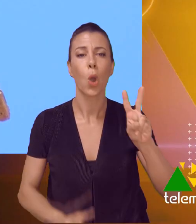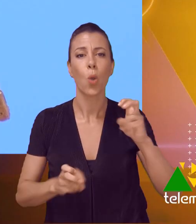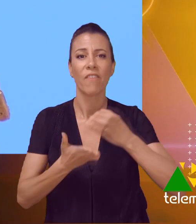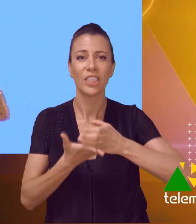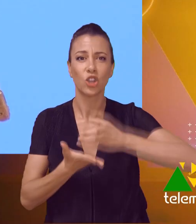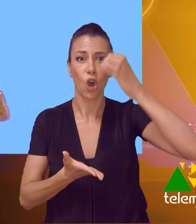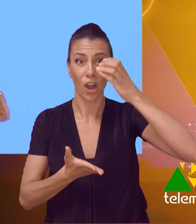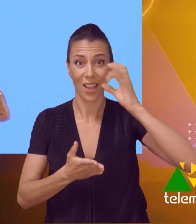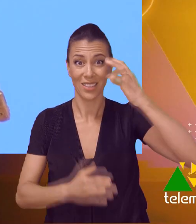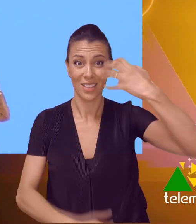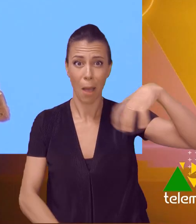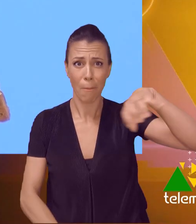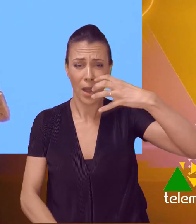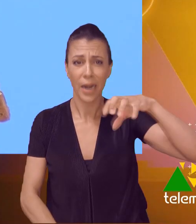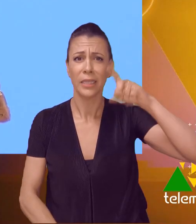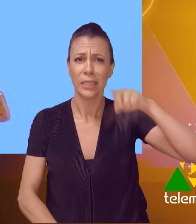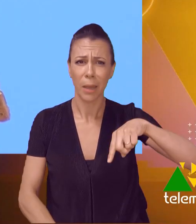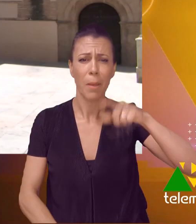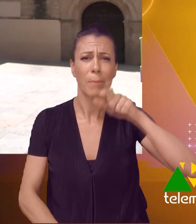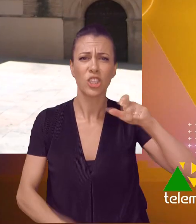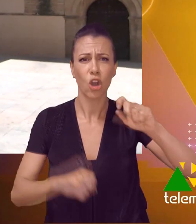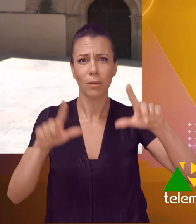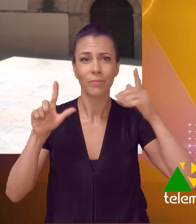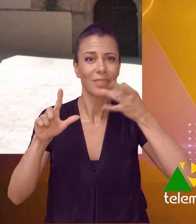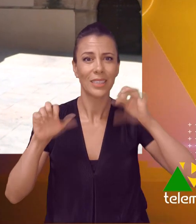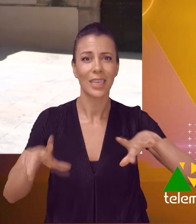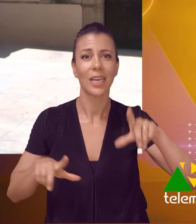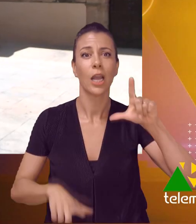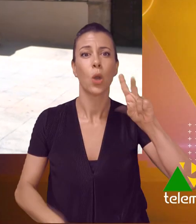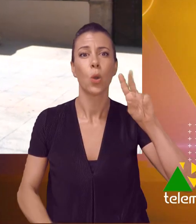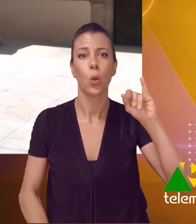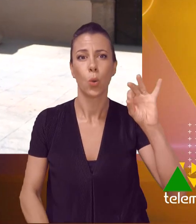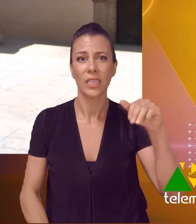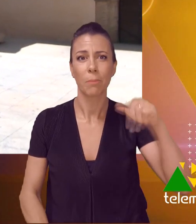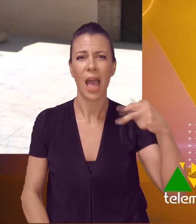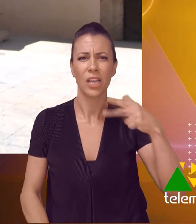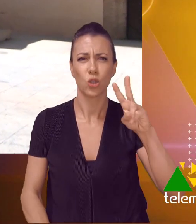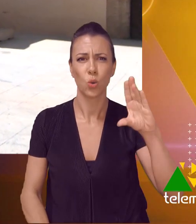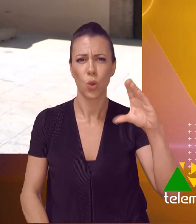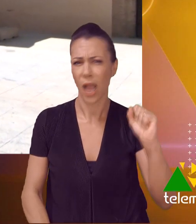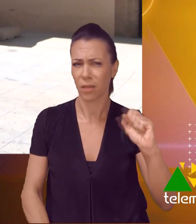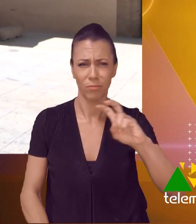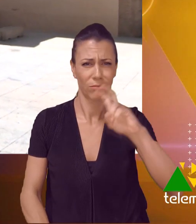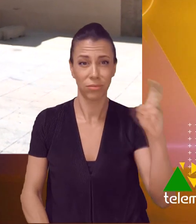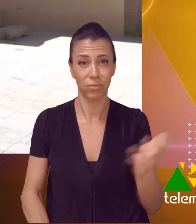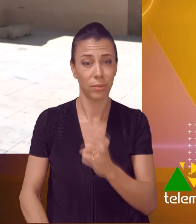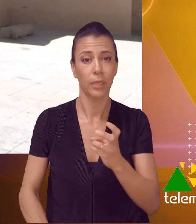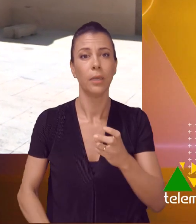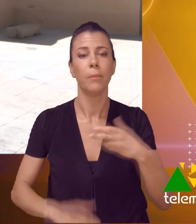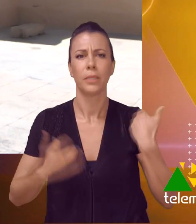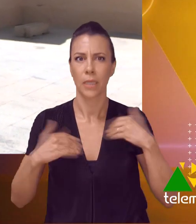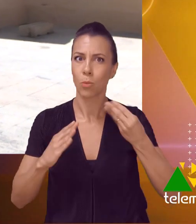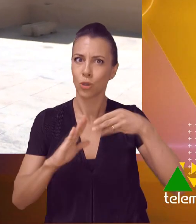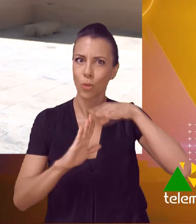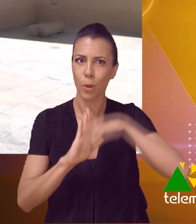torre campanario, y también personajes como Luis Machuca, etcétera, etcétera. En fin, como digo, han sido muchos programas y